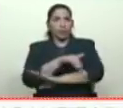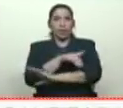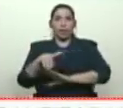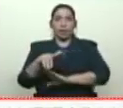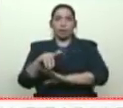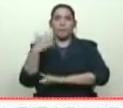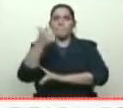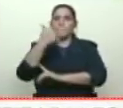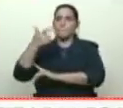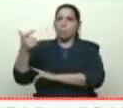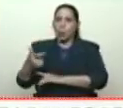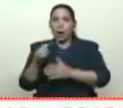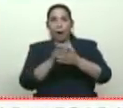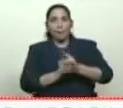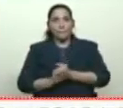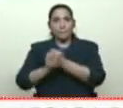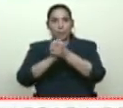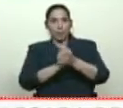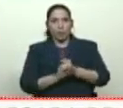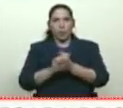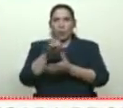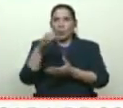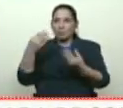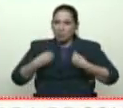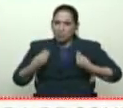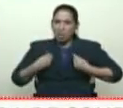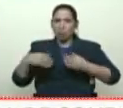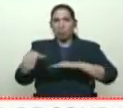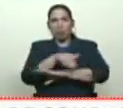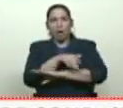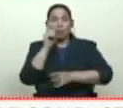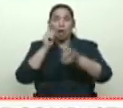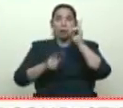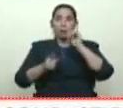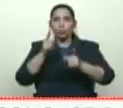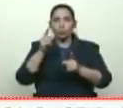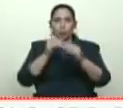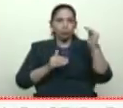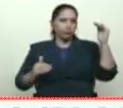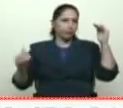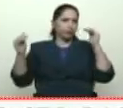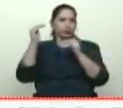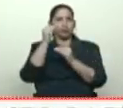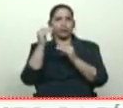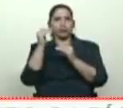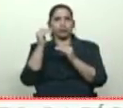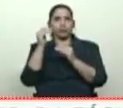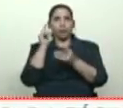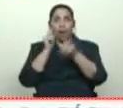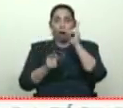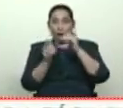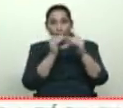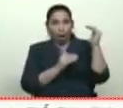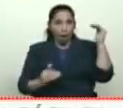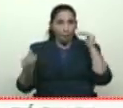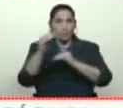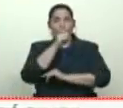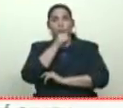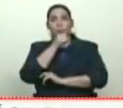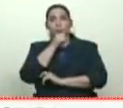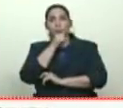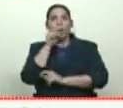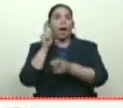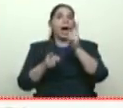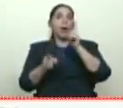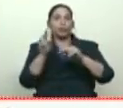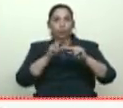a buscar a los compatriotas que están en situación de calle. Algunos son adultos, algunos son adultos mayores, algunos